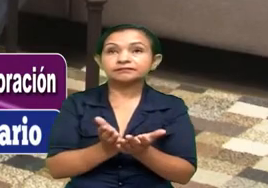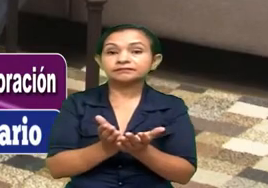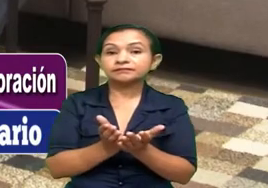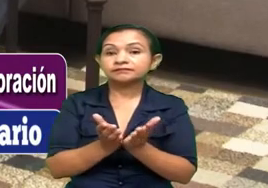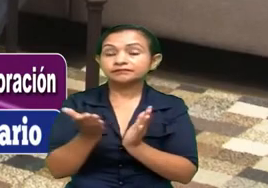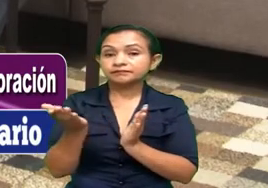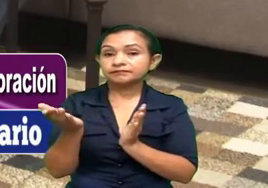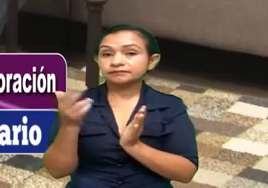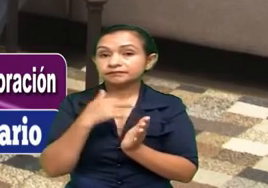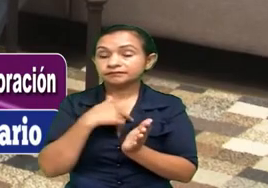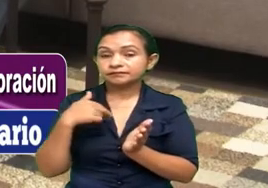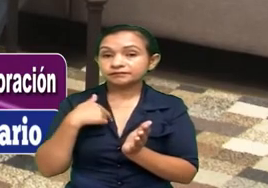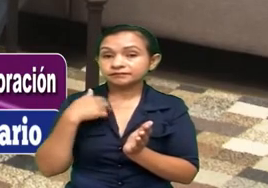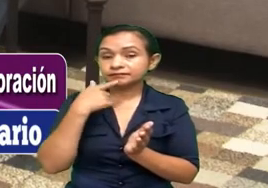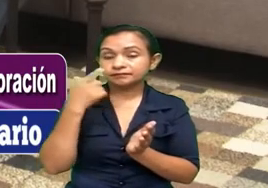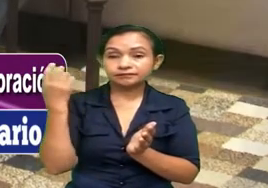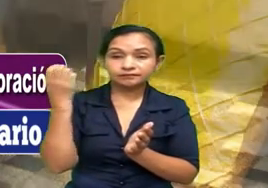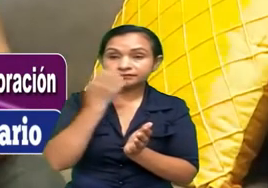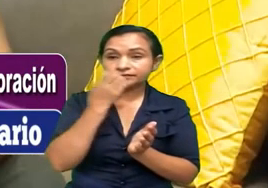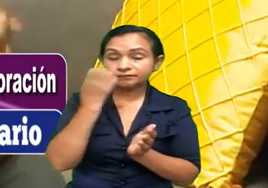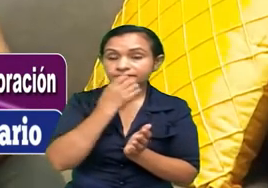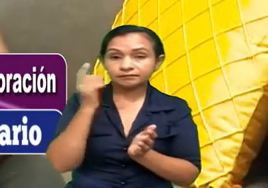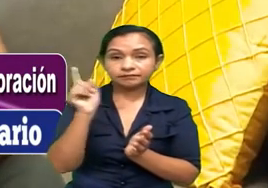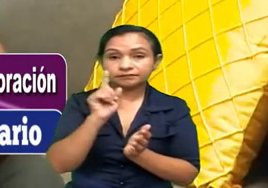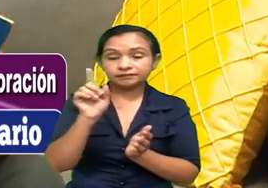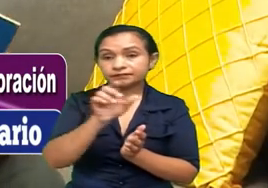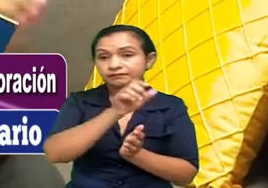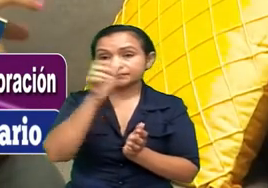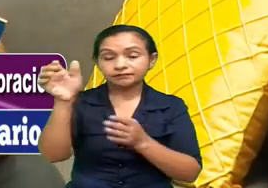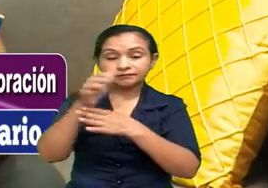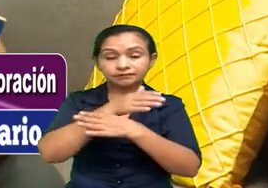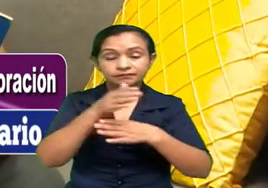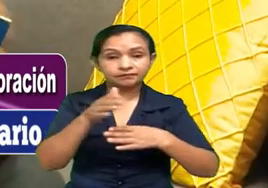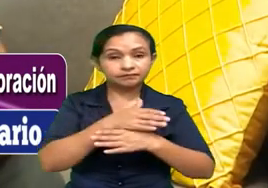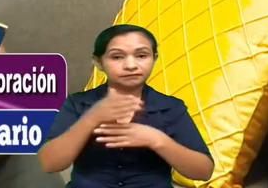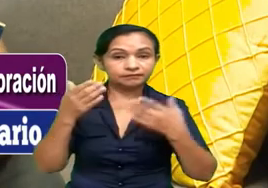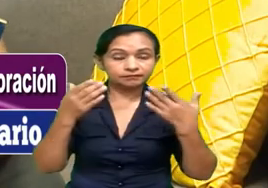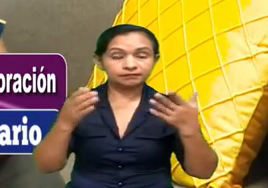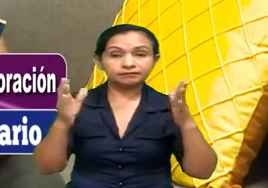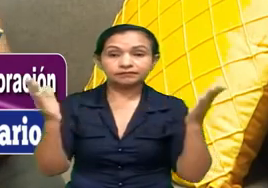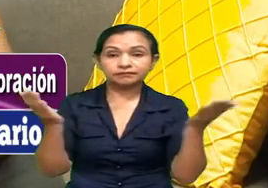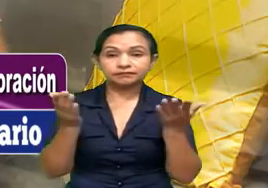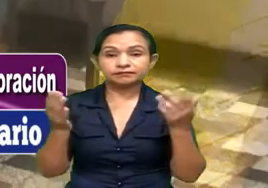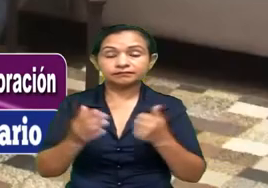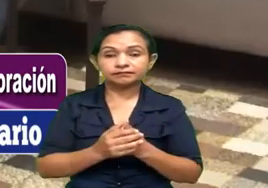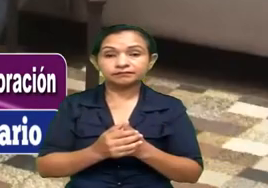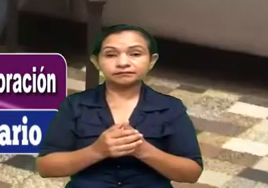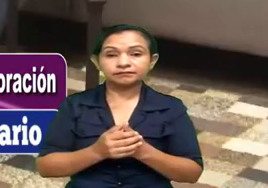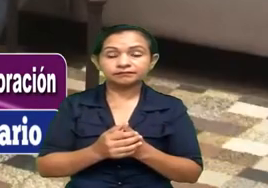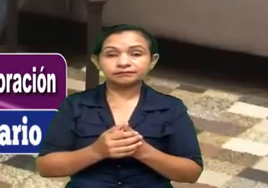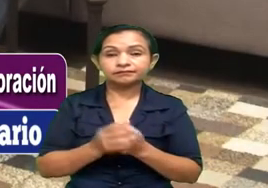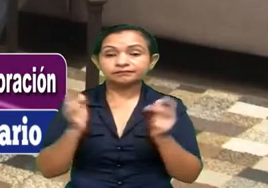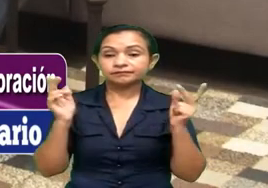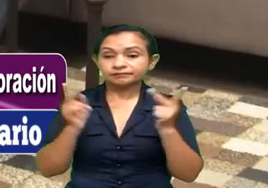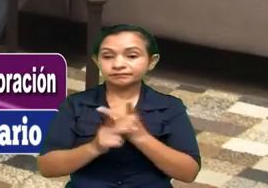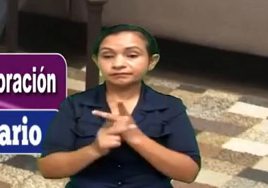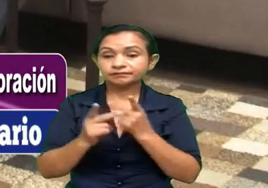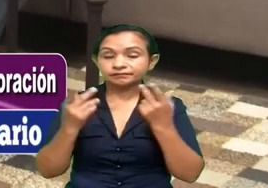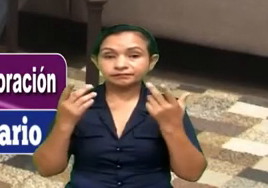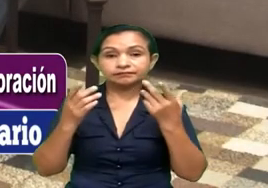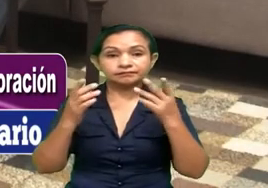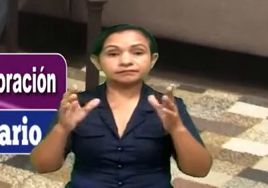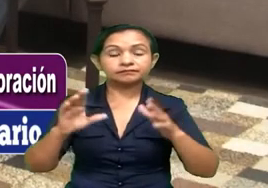no solamente era lo de la esclavitud, había otros crímenes, ¿no? No, que había cometido en su intento de poder. Había cometido barbaridades,